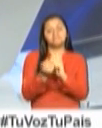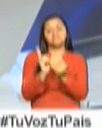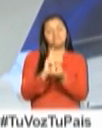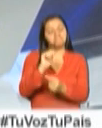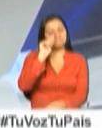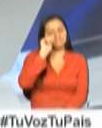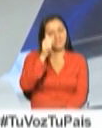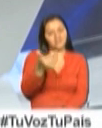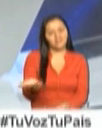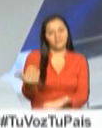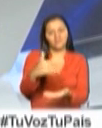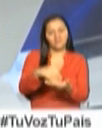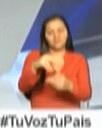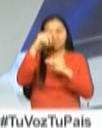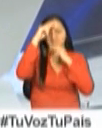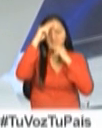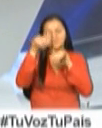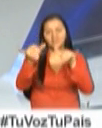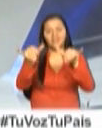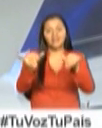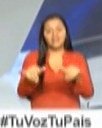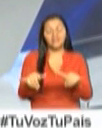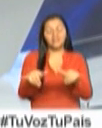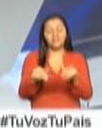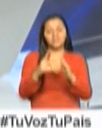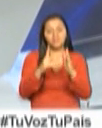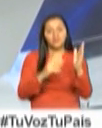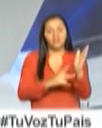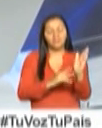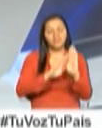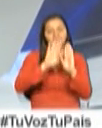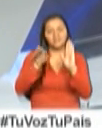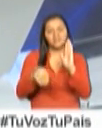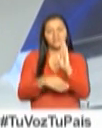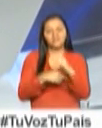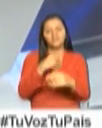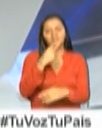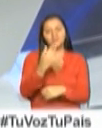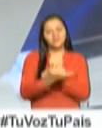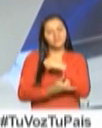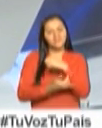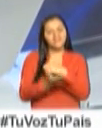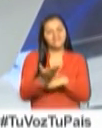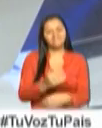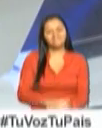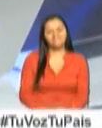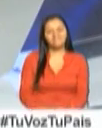de mañana en una nueva cita. Quédese con nosotros aquí en Teleciudadana, tu voz, tu país.